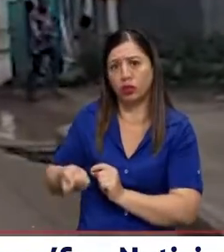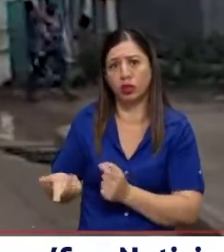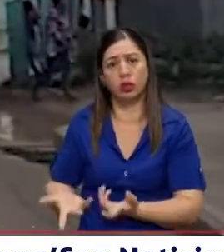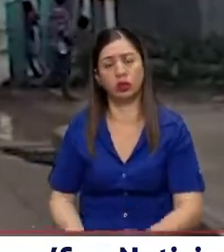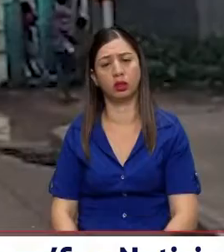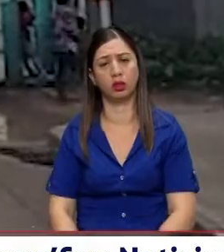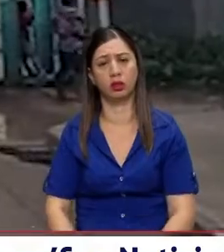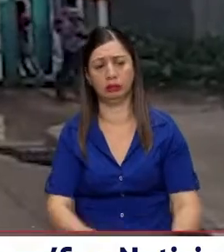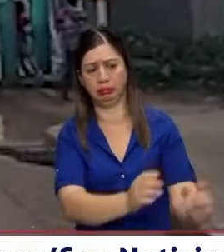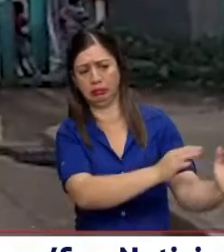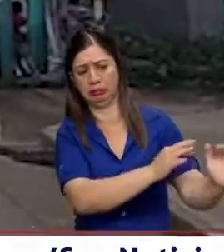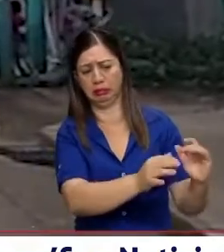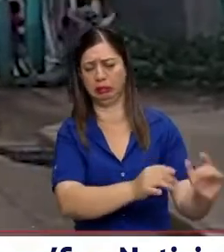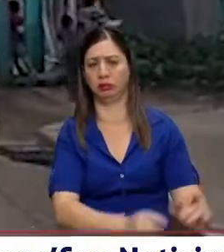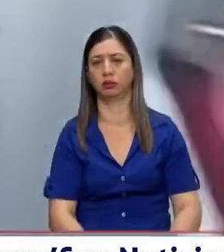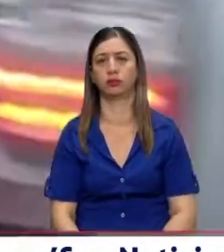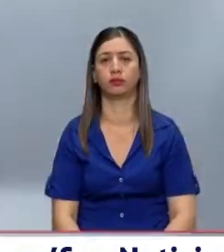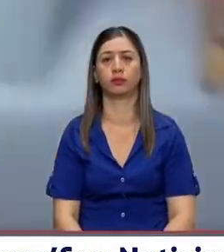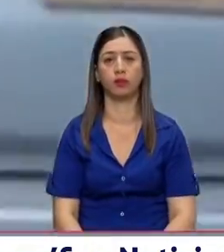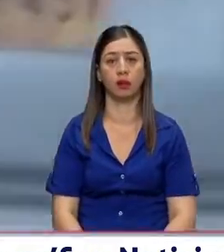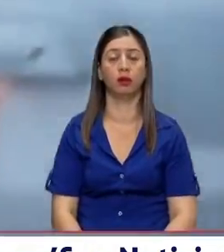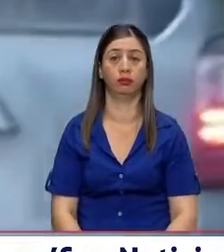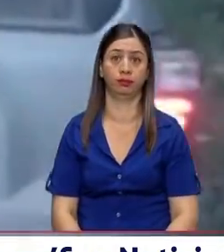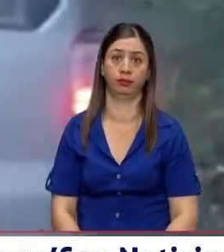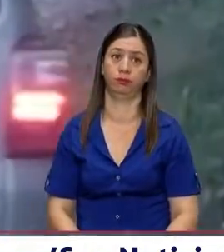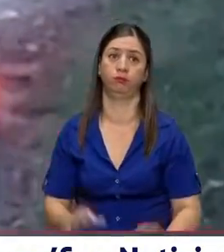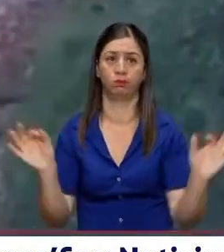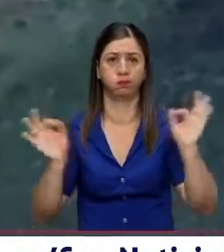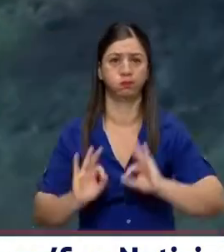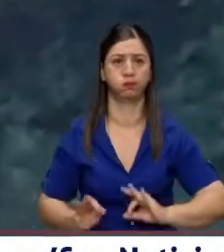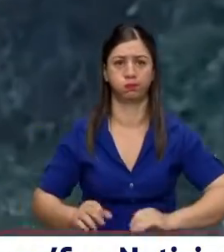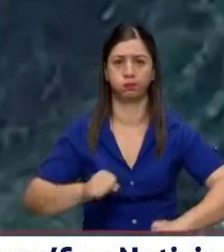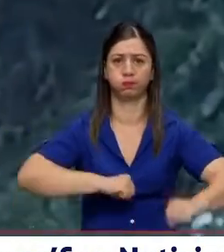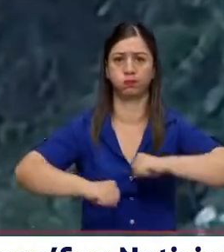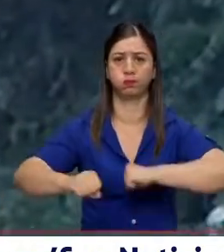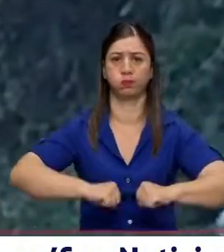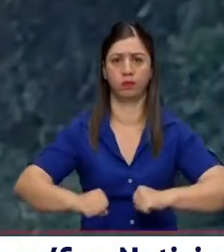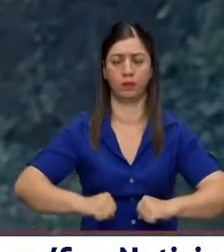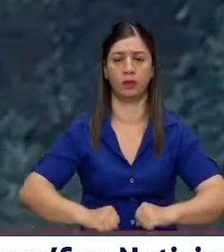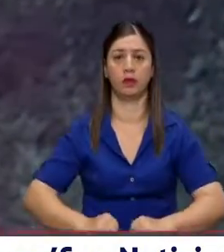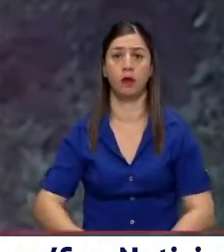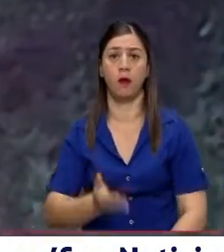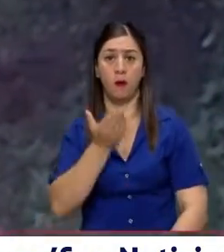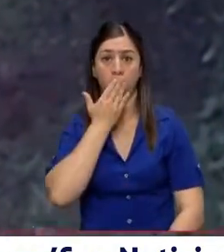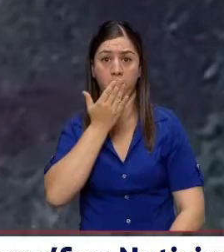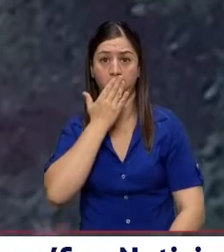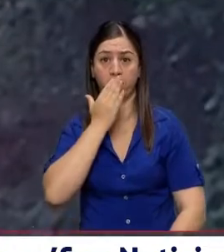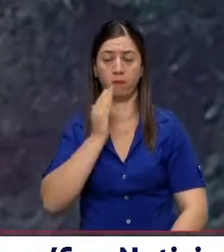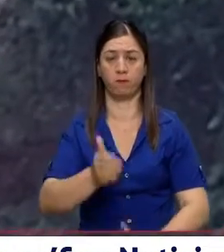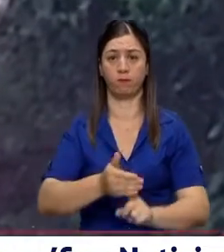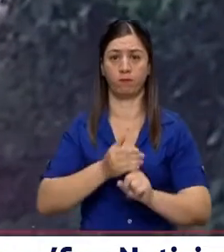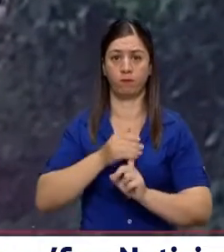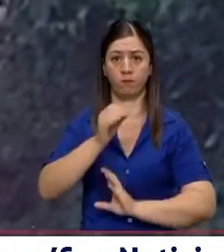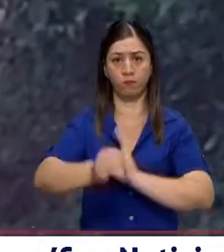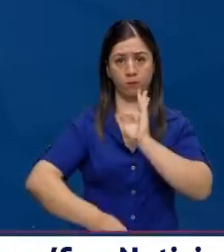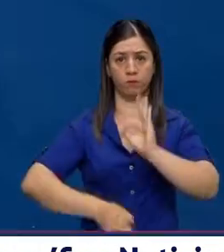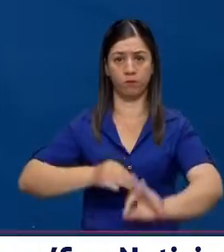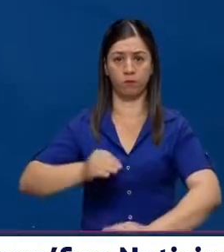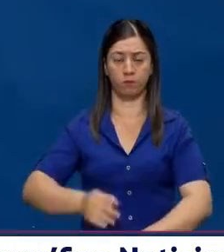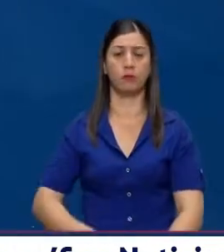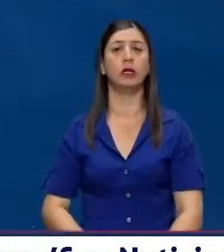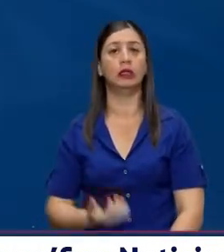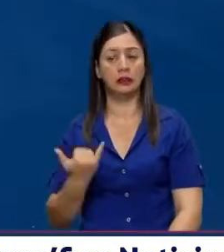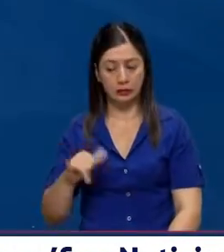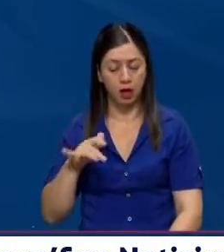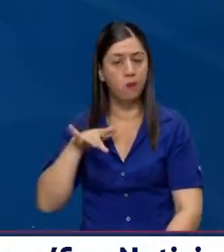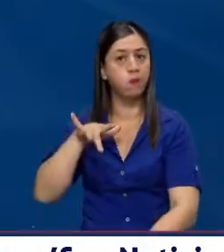Afortunadamente las respuestas organizativas de ASIN y la Guardia Indígena, que nos indican que ya están en el sitio,